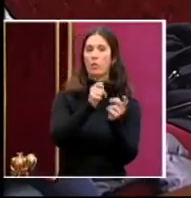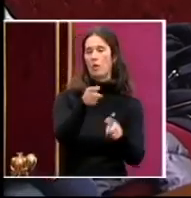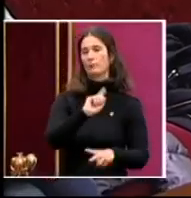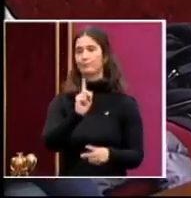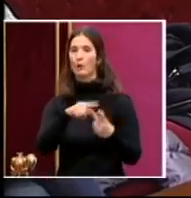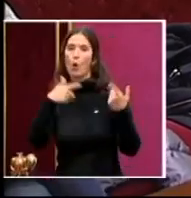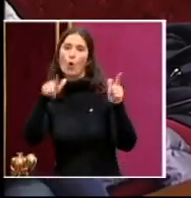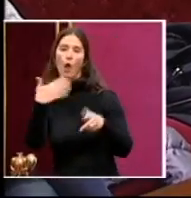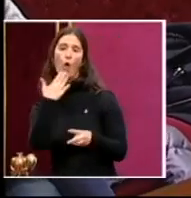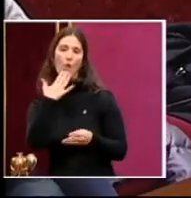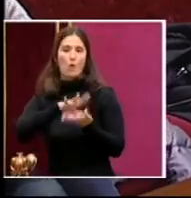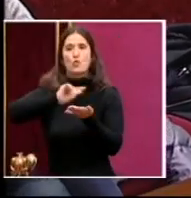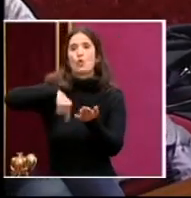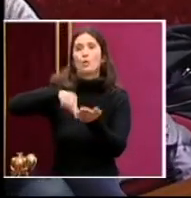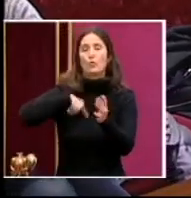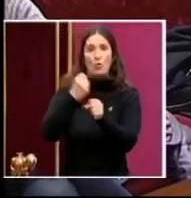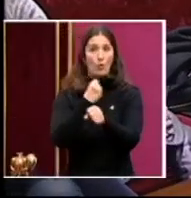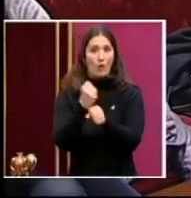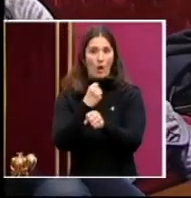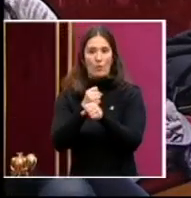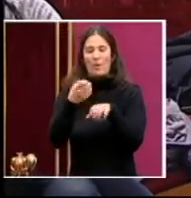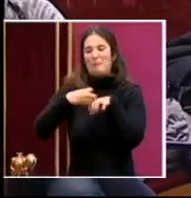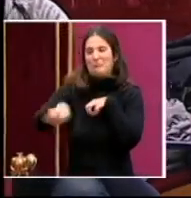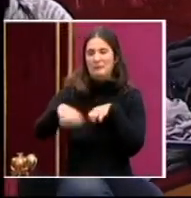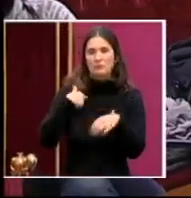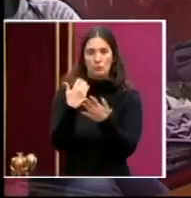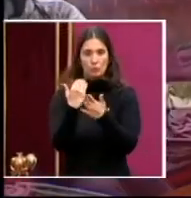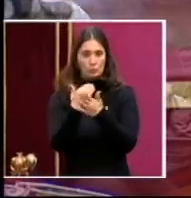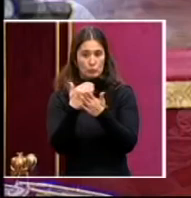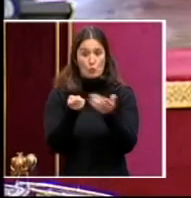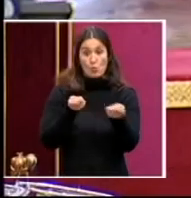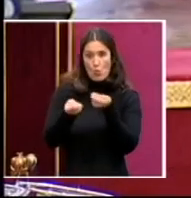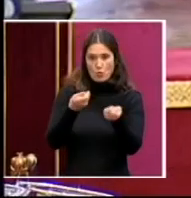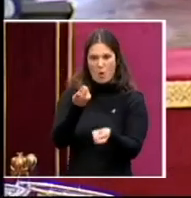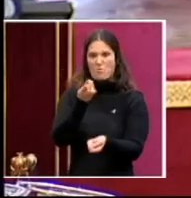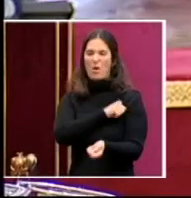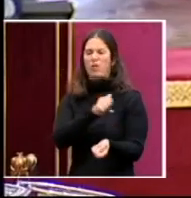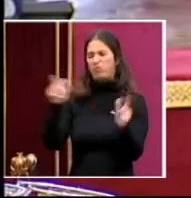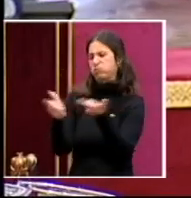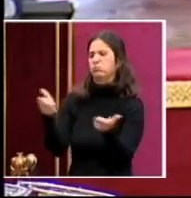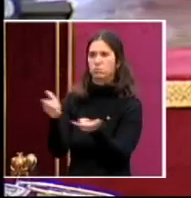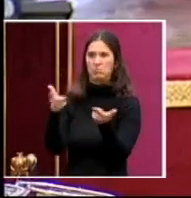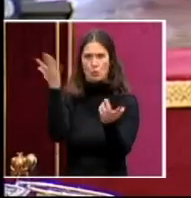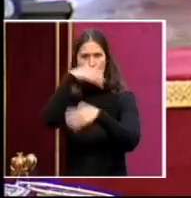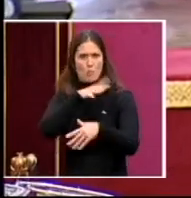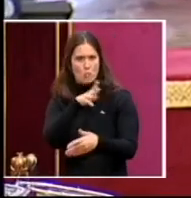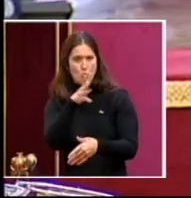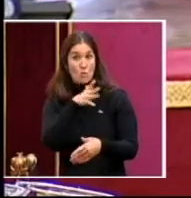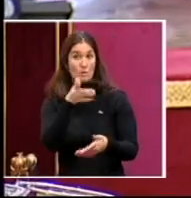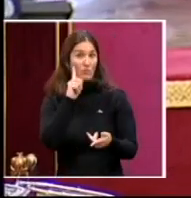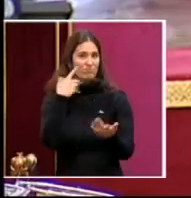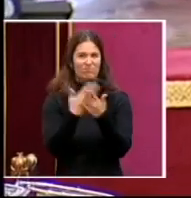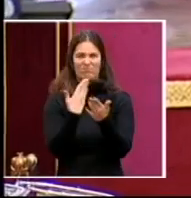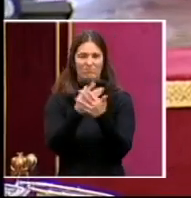de ocio en la contratación laboral, segregación escolar, controles policiales injustificados, etcétera, que evidencian